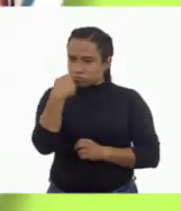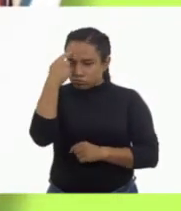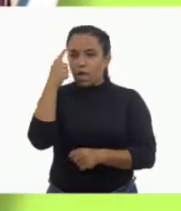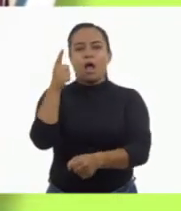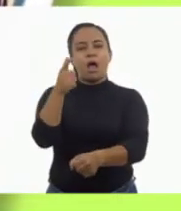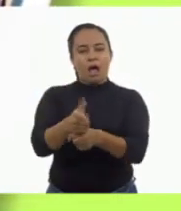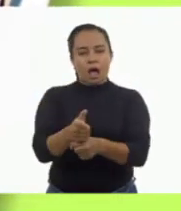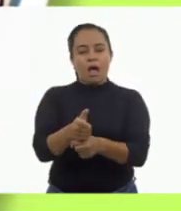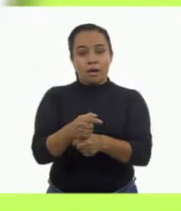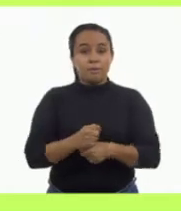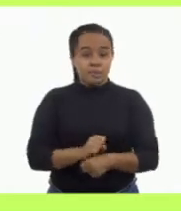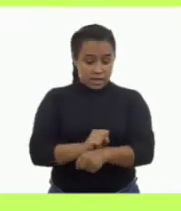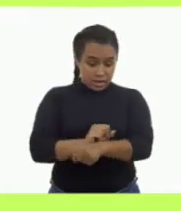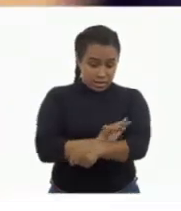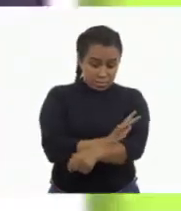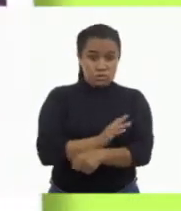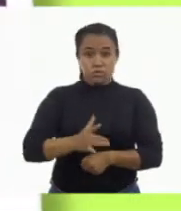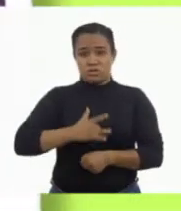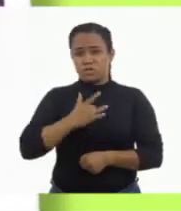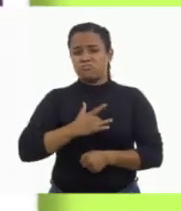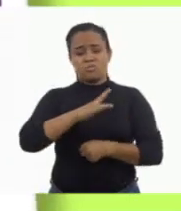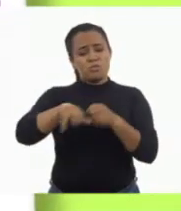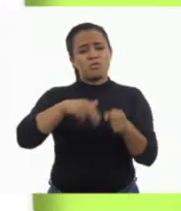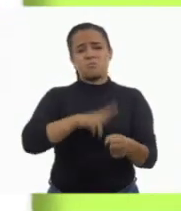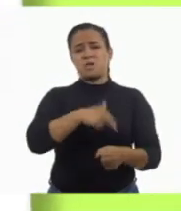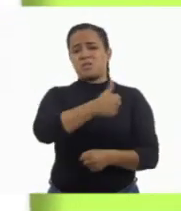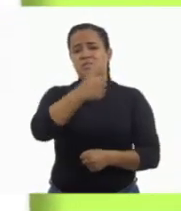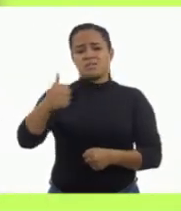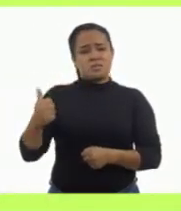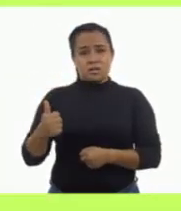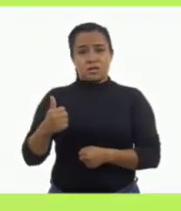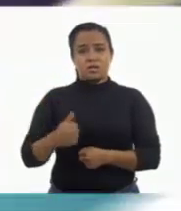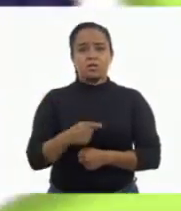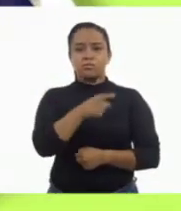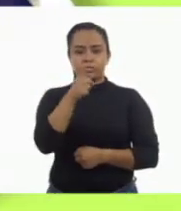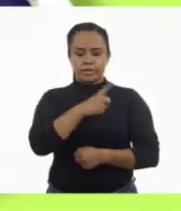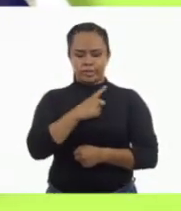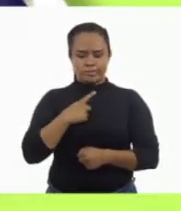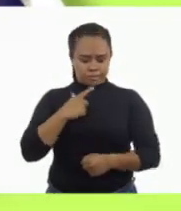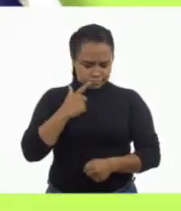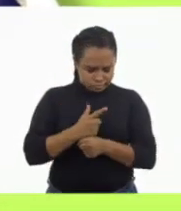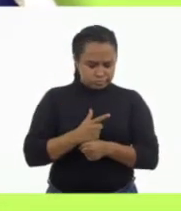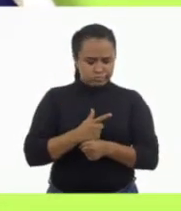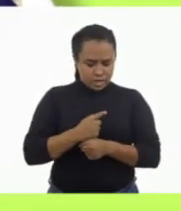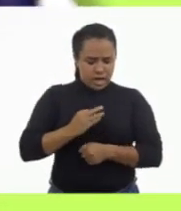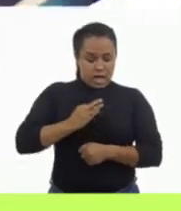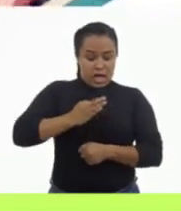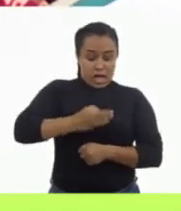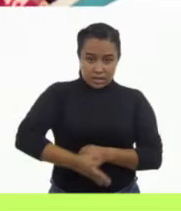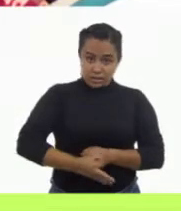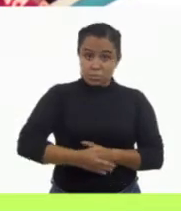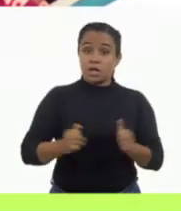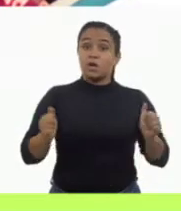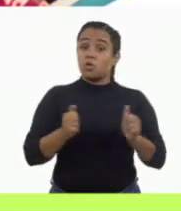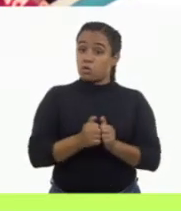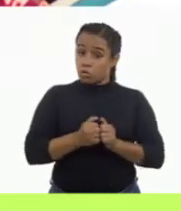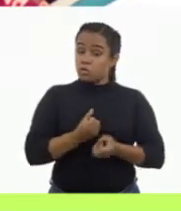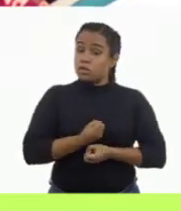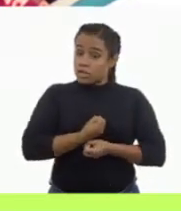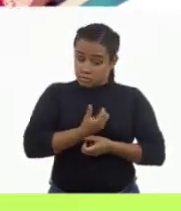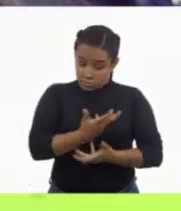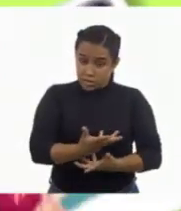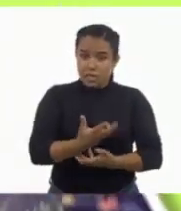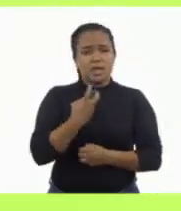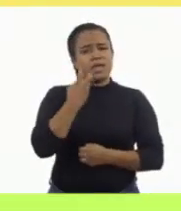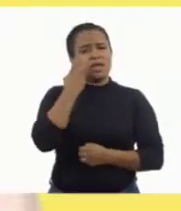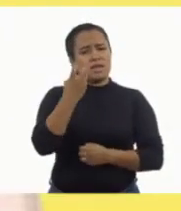Las emociones y sentimientos son parte de nosotros. Aprender a identificarlos, reconocerlos y expresarlos es